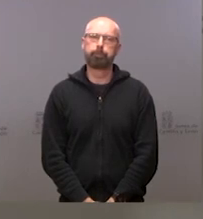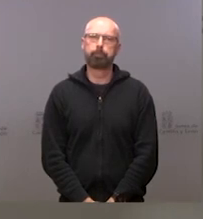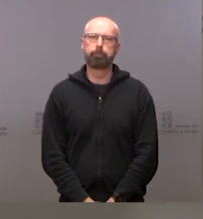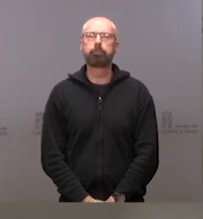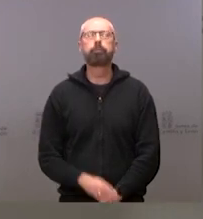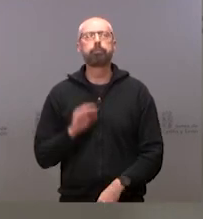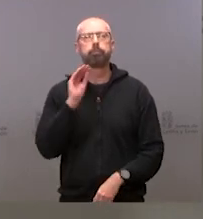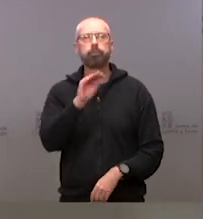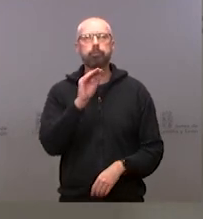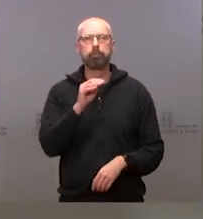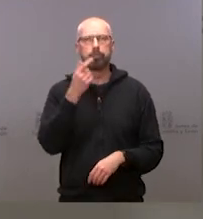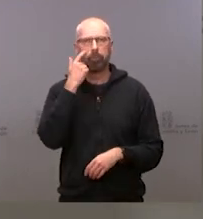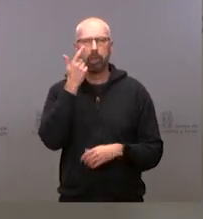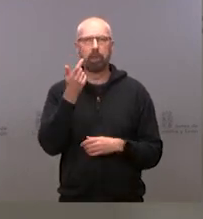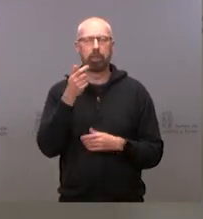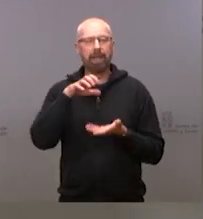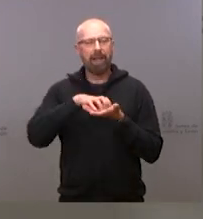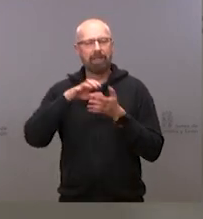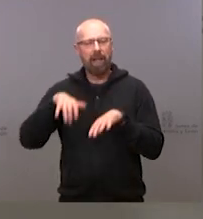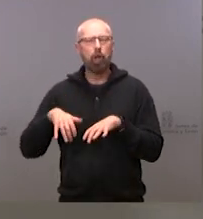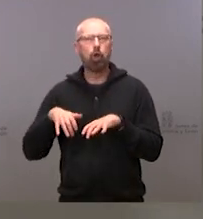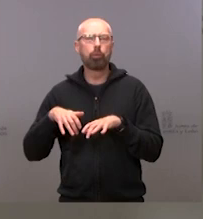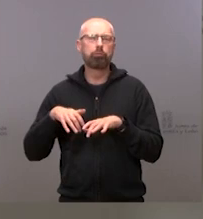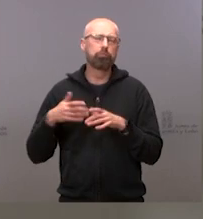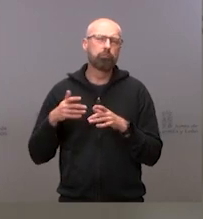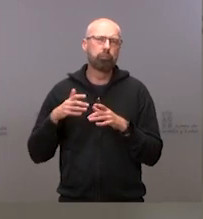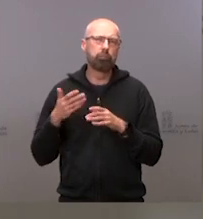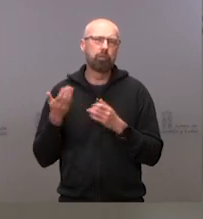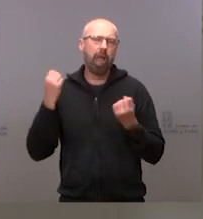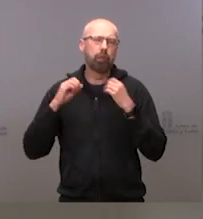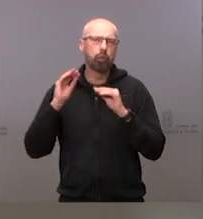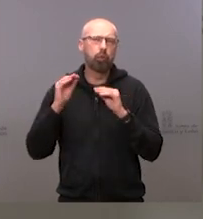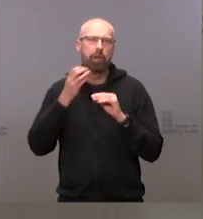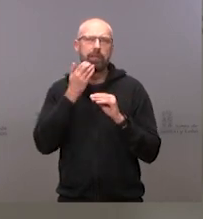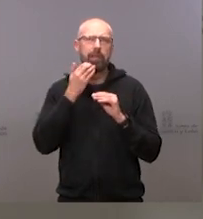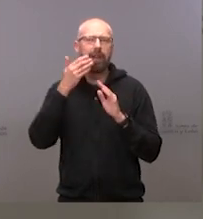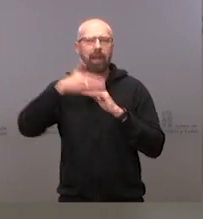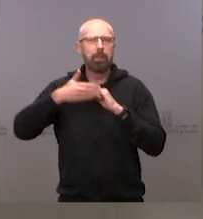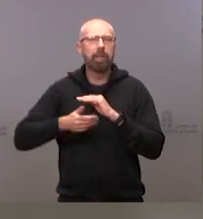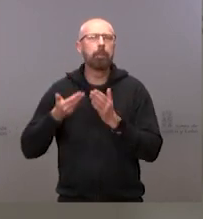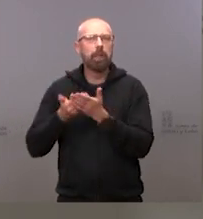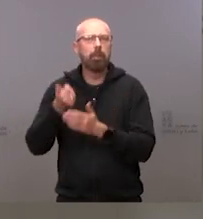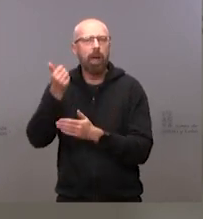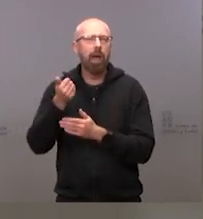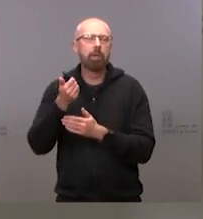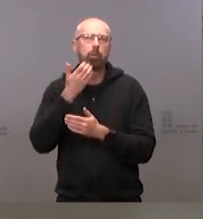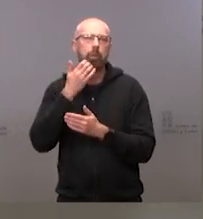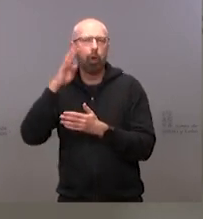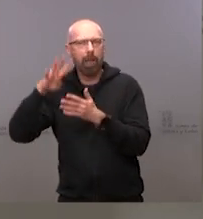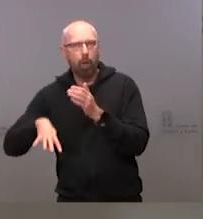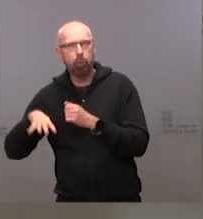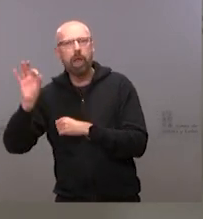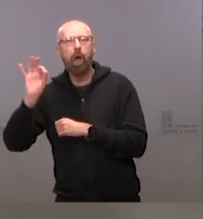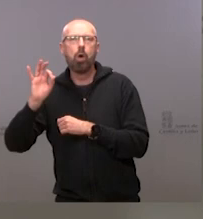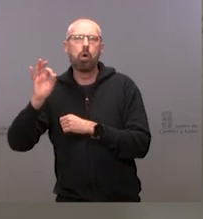qué posición se ha situado castilla y león entre comunidades que querían las restricciones estoy refiriendo por ejemplo a cataluña y otras que querían